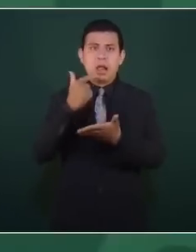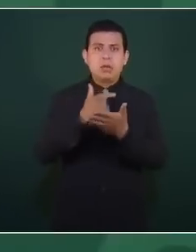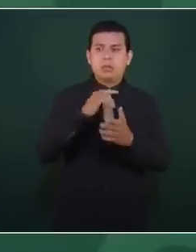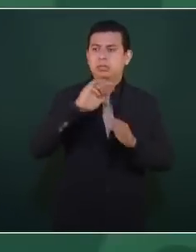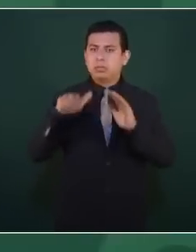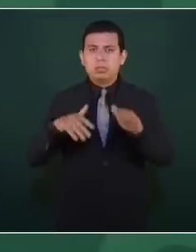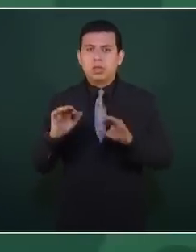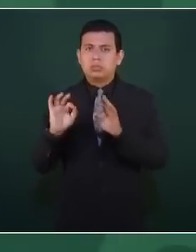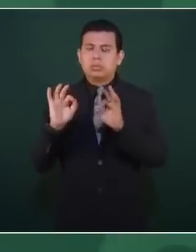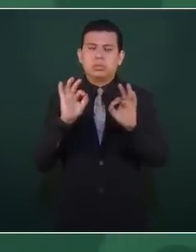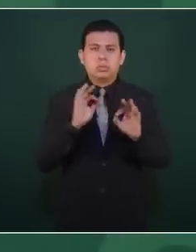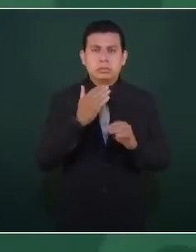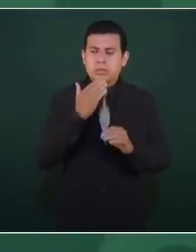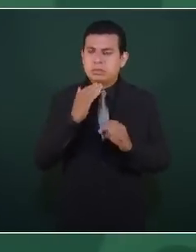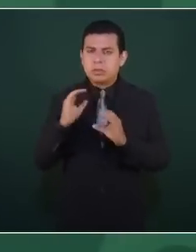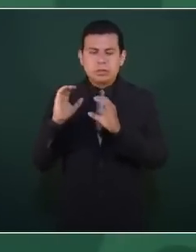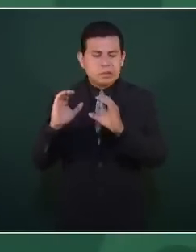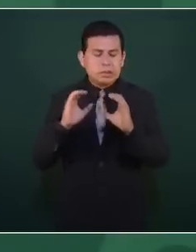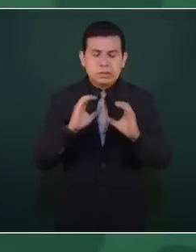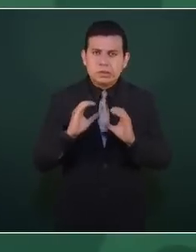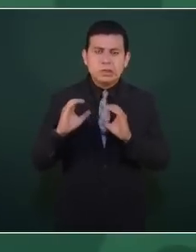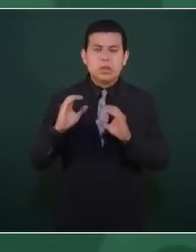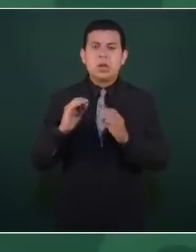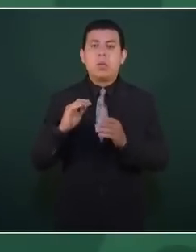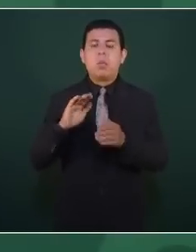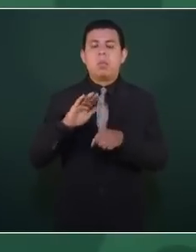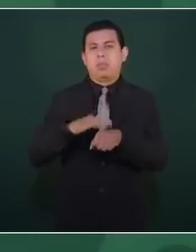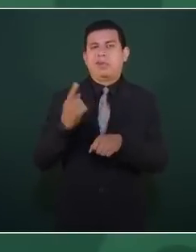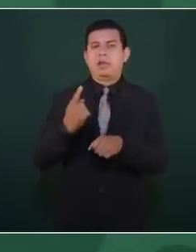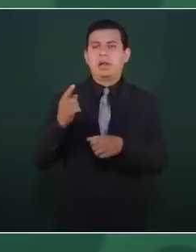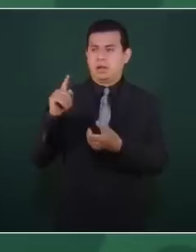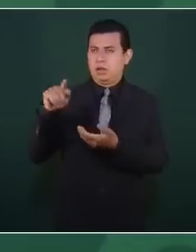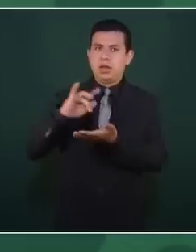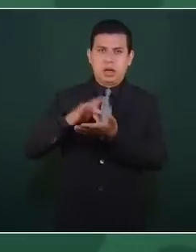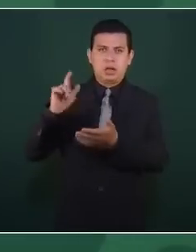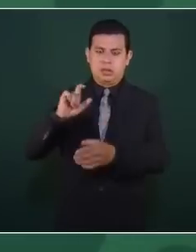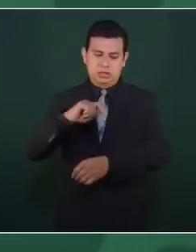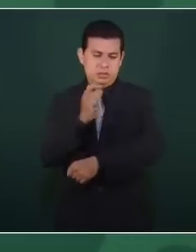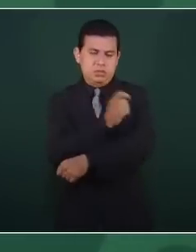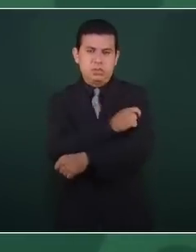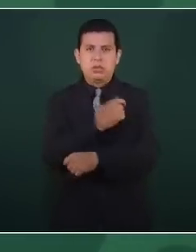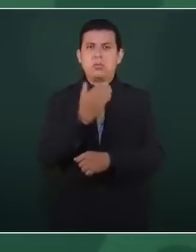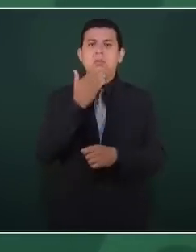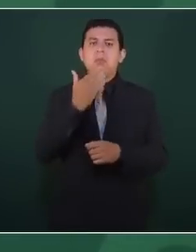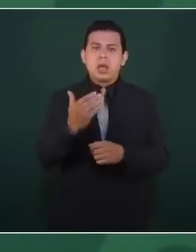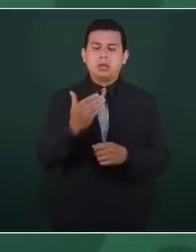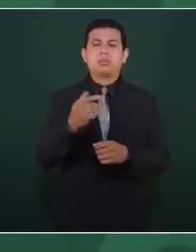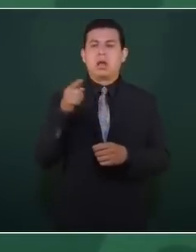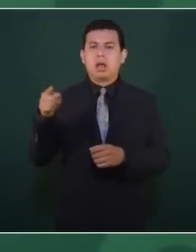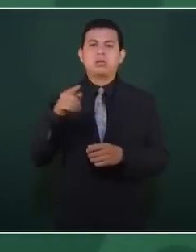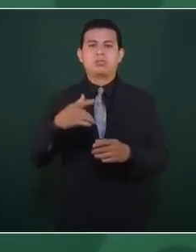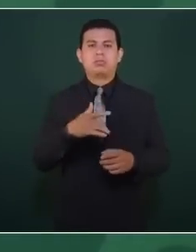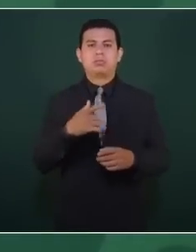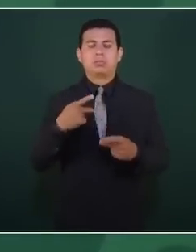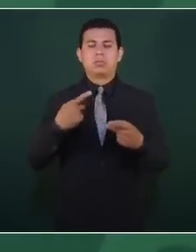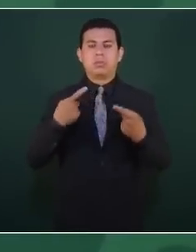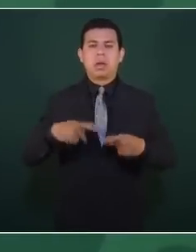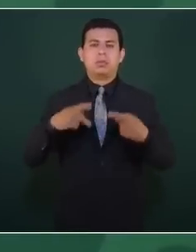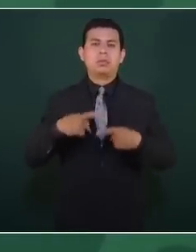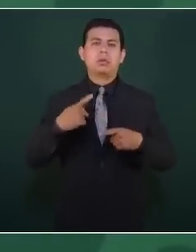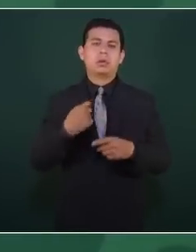en donde, por supuesto, que gracias a esa vacunación vamos por la ruta correcta.